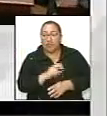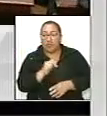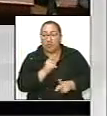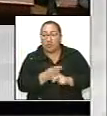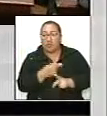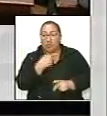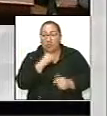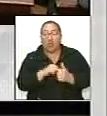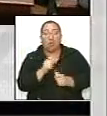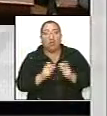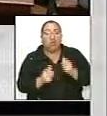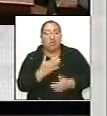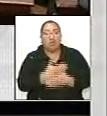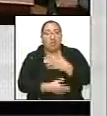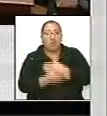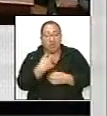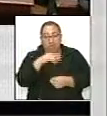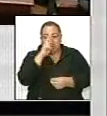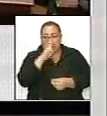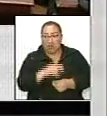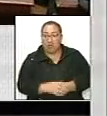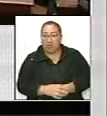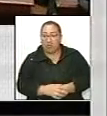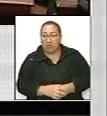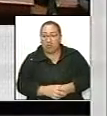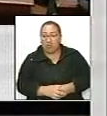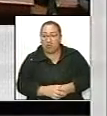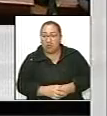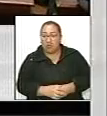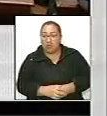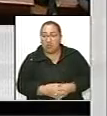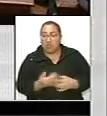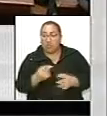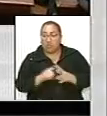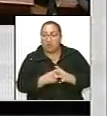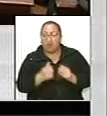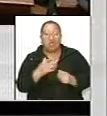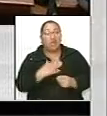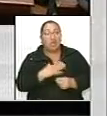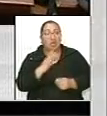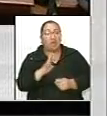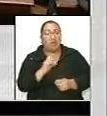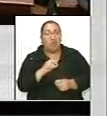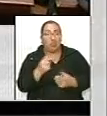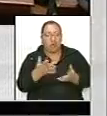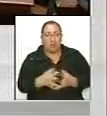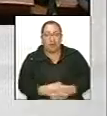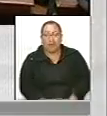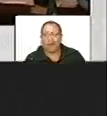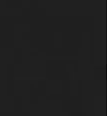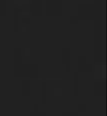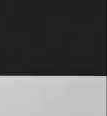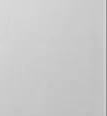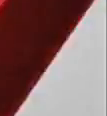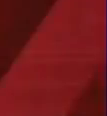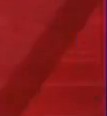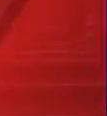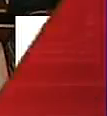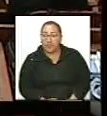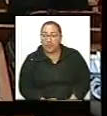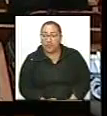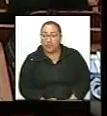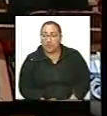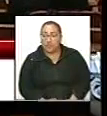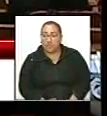las mujeres con discapacidad en el Perú. Ya se dio inicio en la sala Porras Barrenechea. Adelante. Honor, la